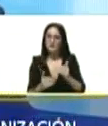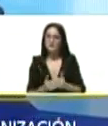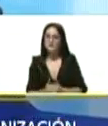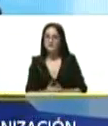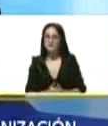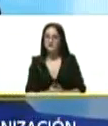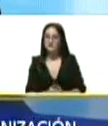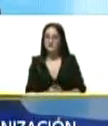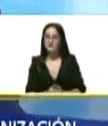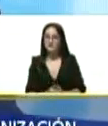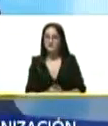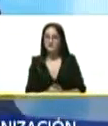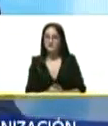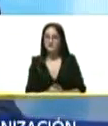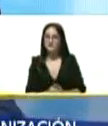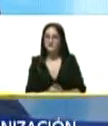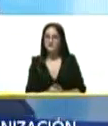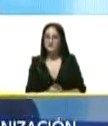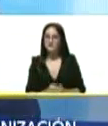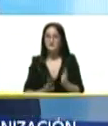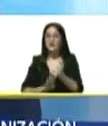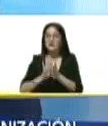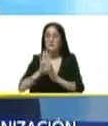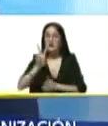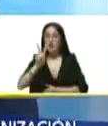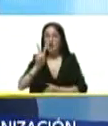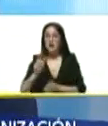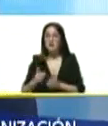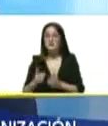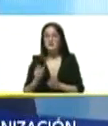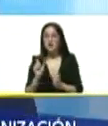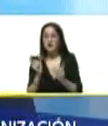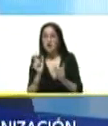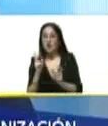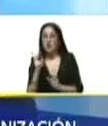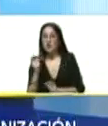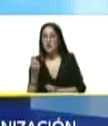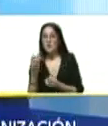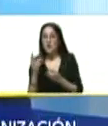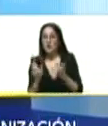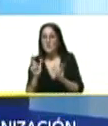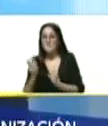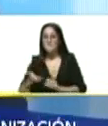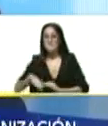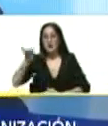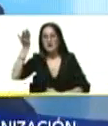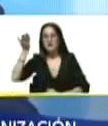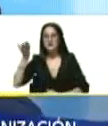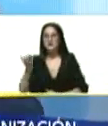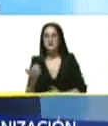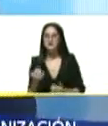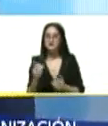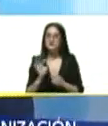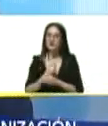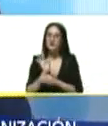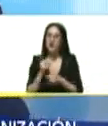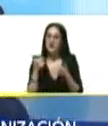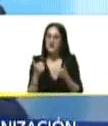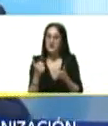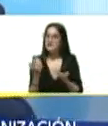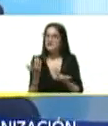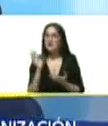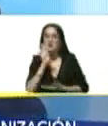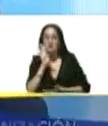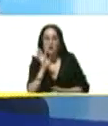con crecimiento de dos dígitos, con un sistema cambiario de mercado que funcione bien, estable, sin